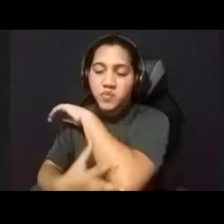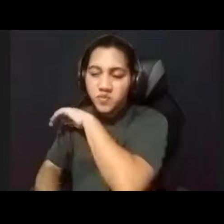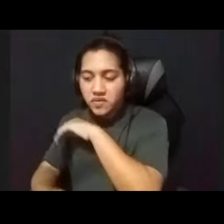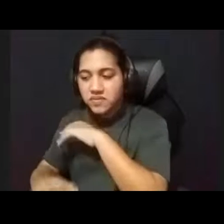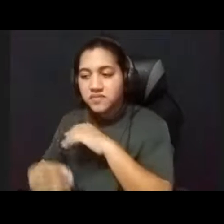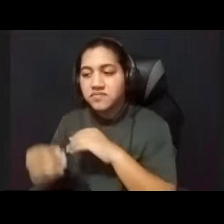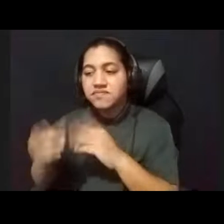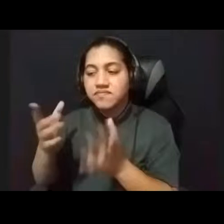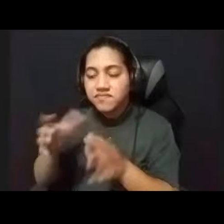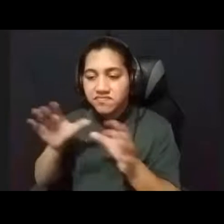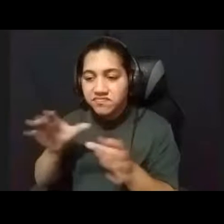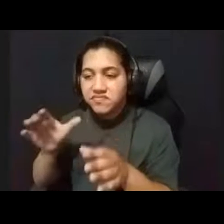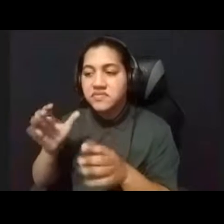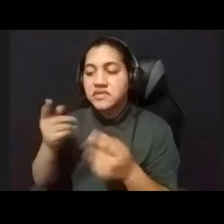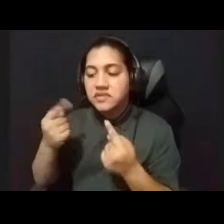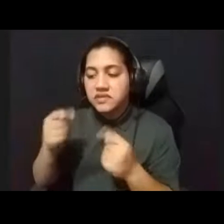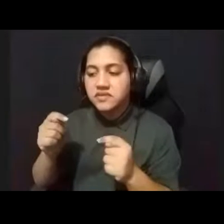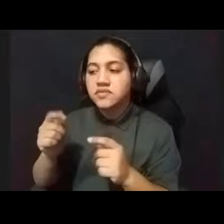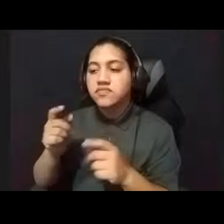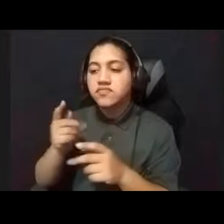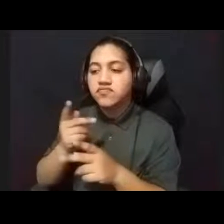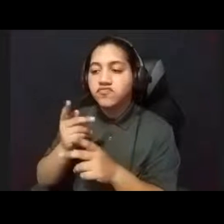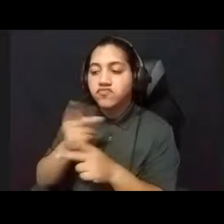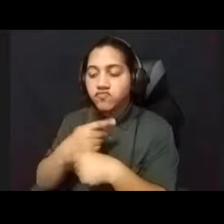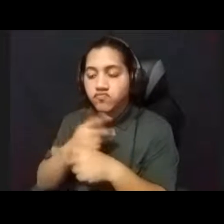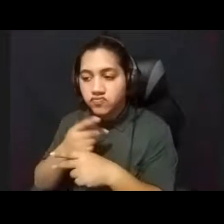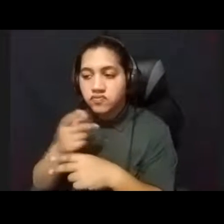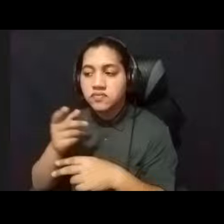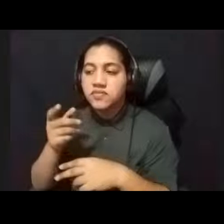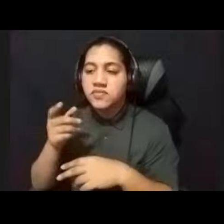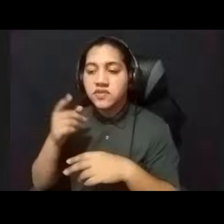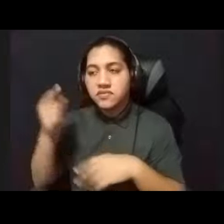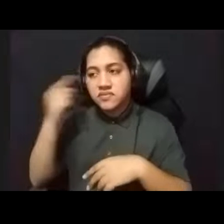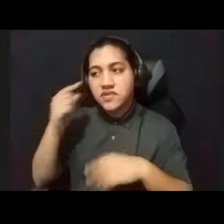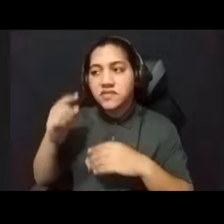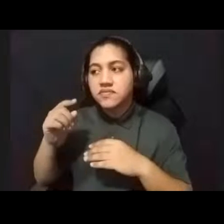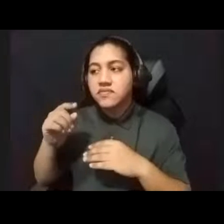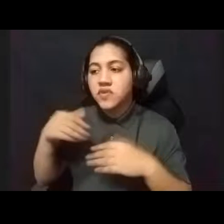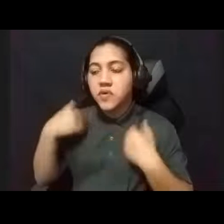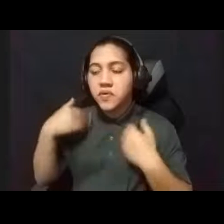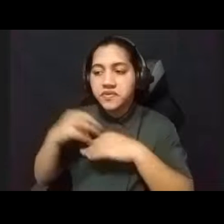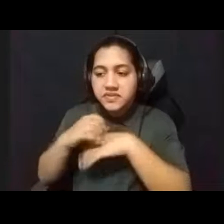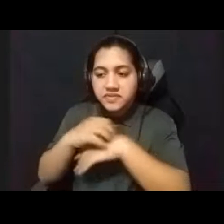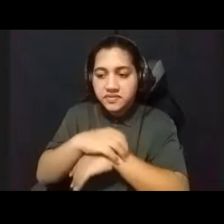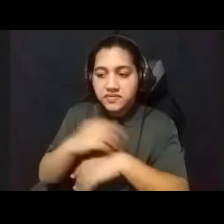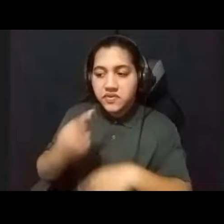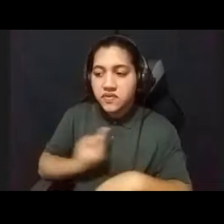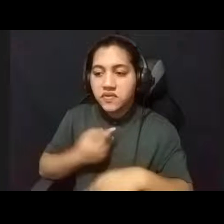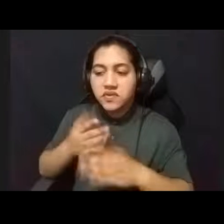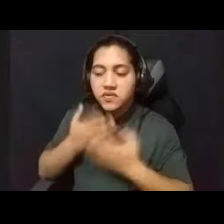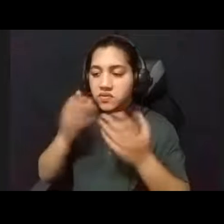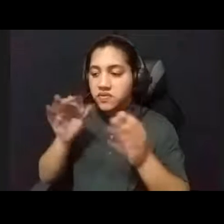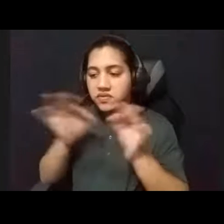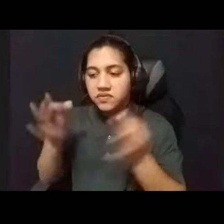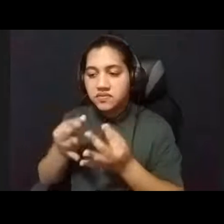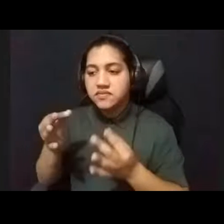alguna acción productiva. Ahora imaginen a esta joven hormiguita que llega a Puerto Rico sola, sin familia, y luego